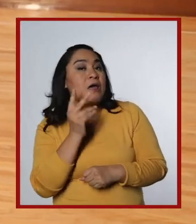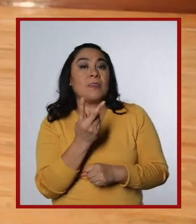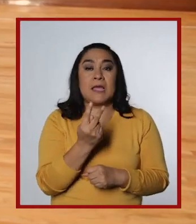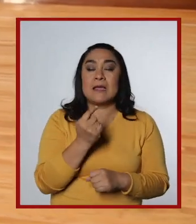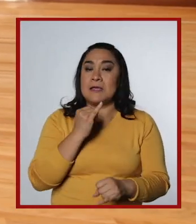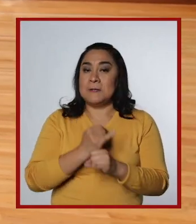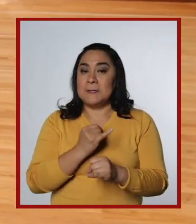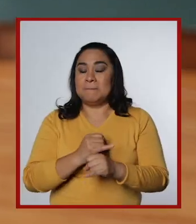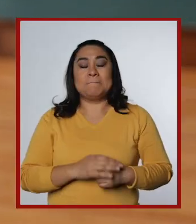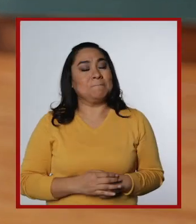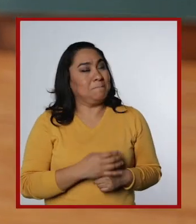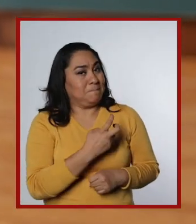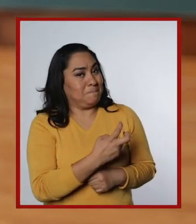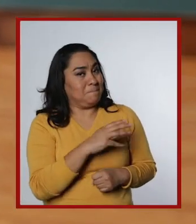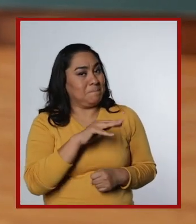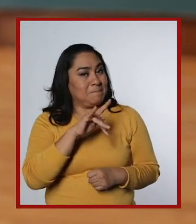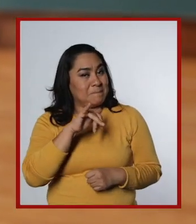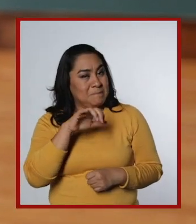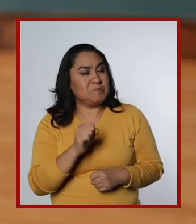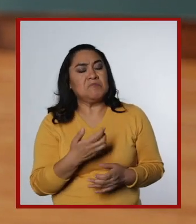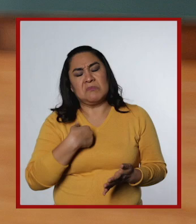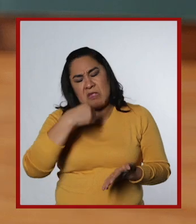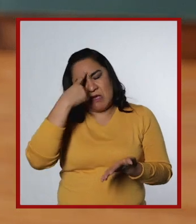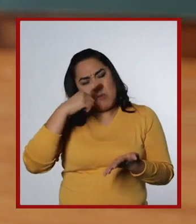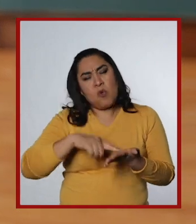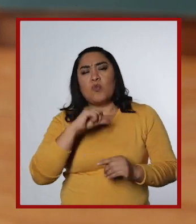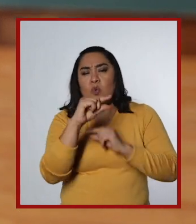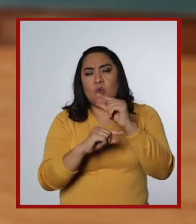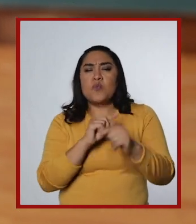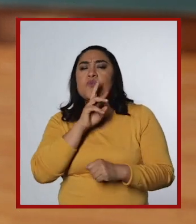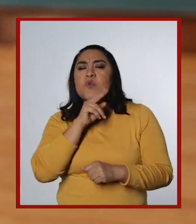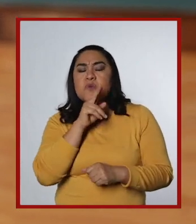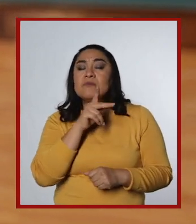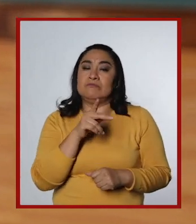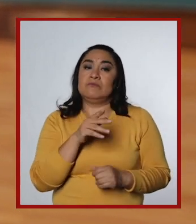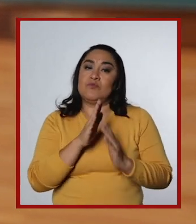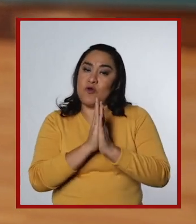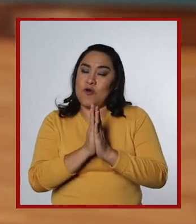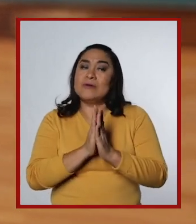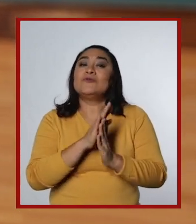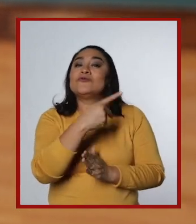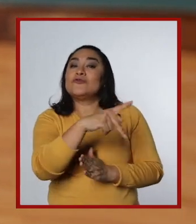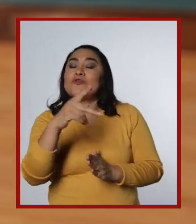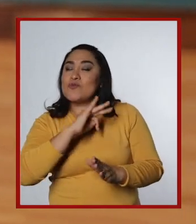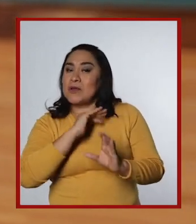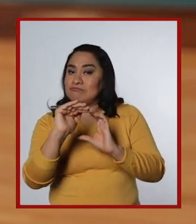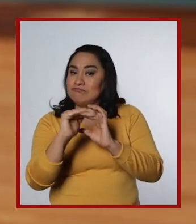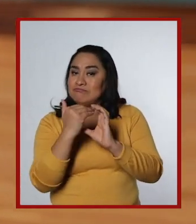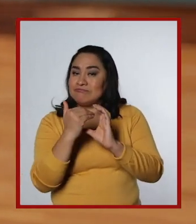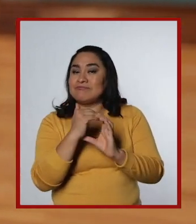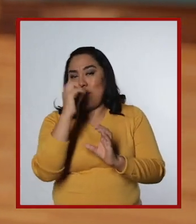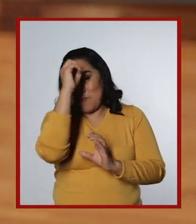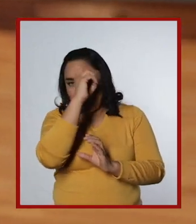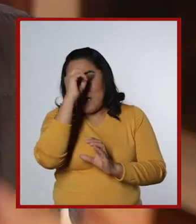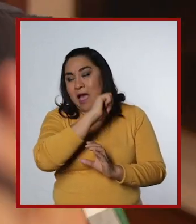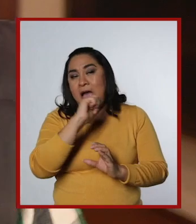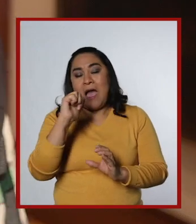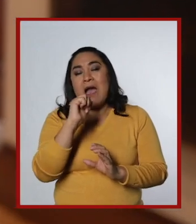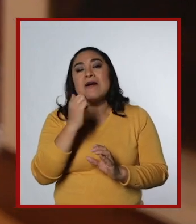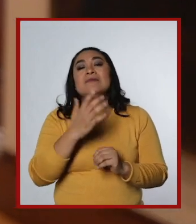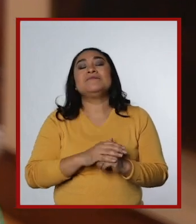televisión e internet. Así es, Matías, y creo que podemos seguir mejorando. Por eso les pedimos que nos manden todos sus comentarios a nuestras redes sociales.